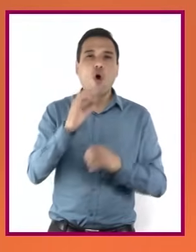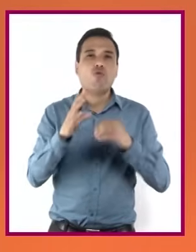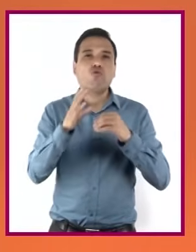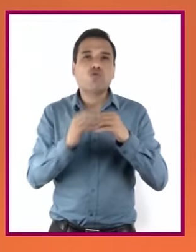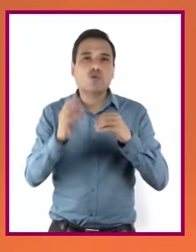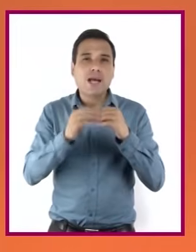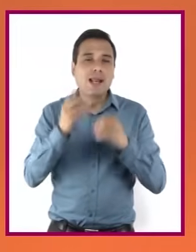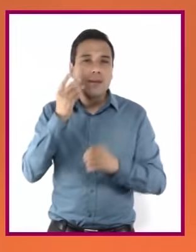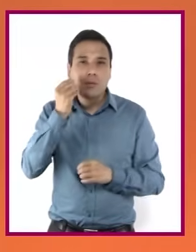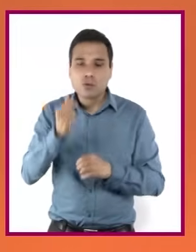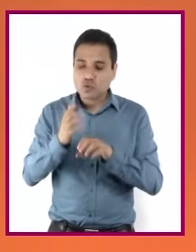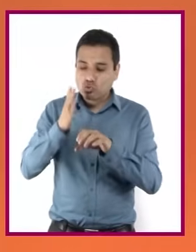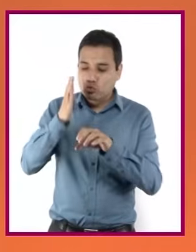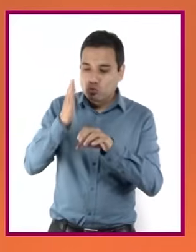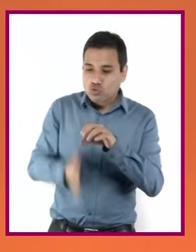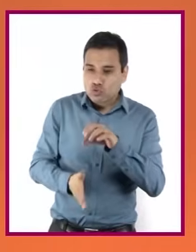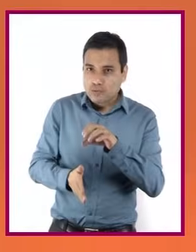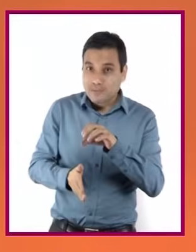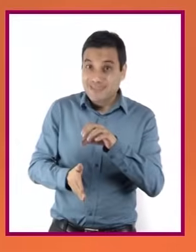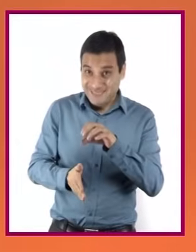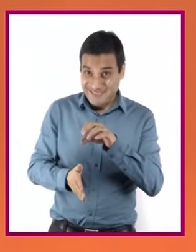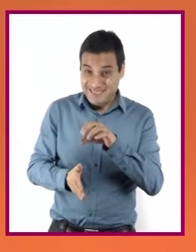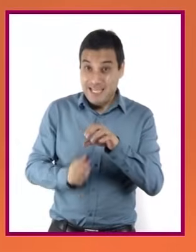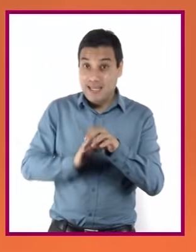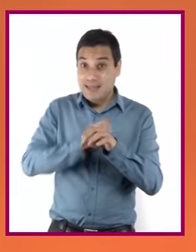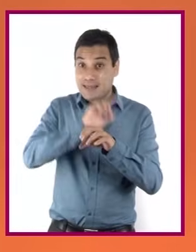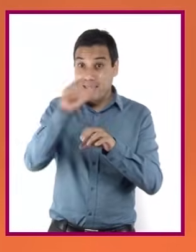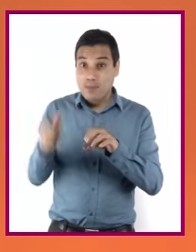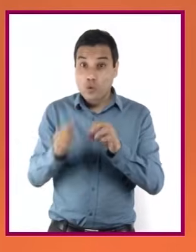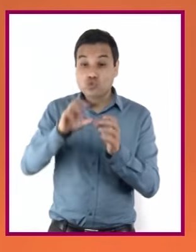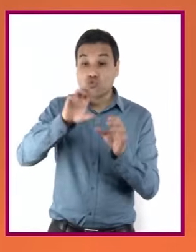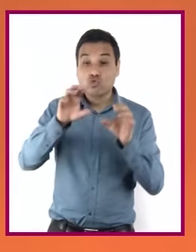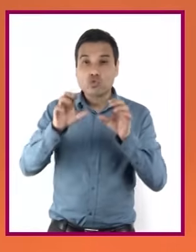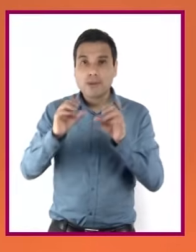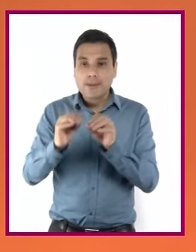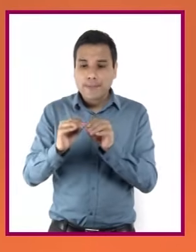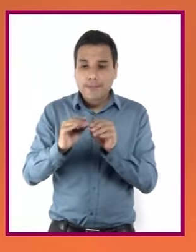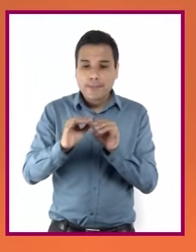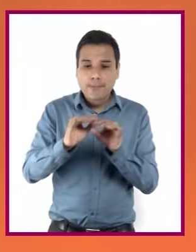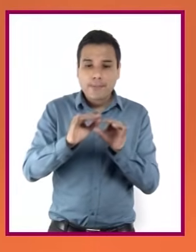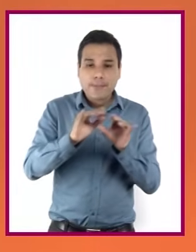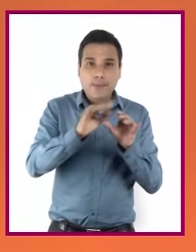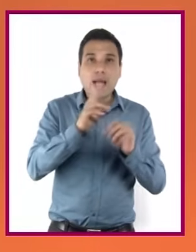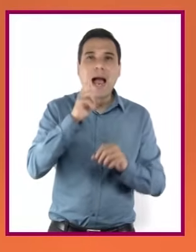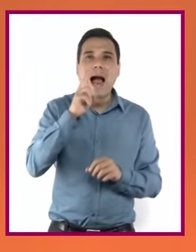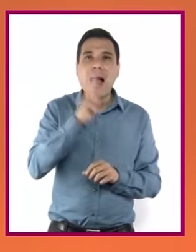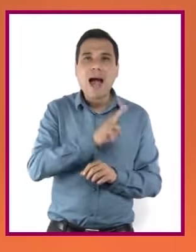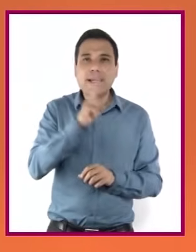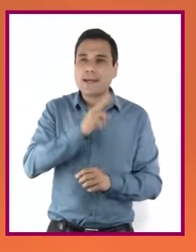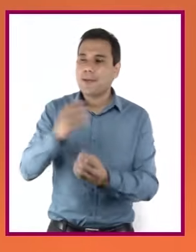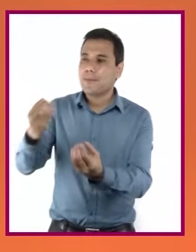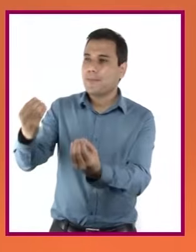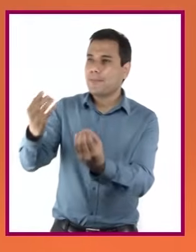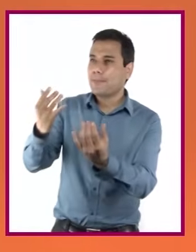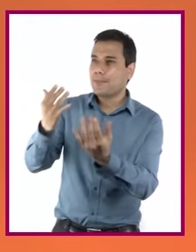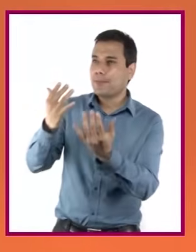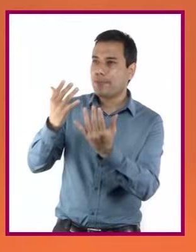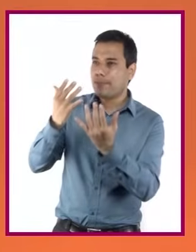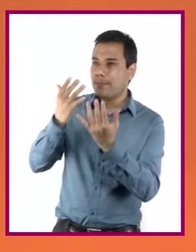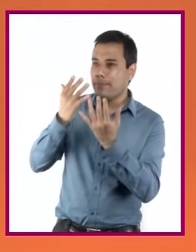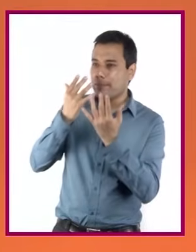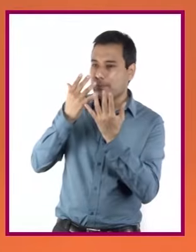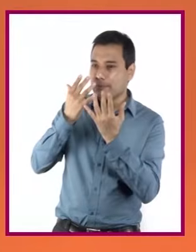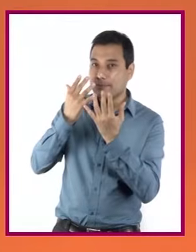limón. Entonces las partículas se mueven y se dispersan en el aire hasta llegar a la